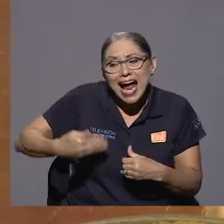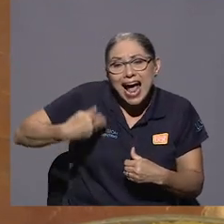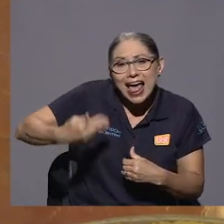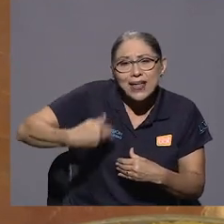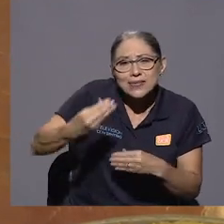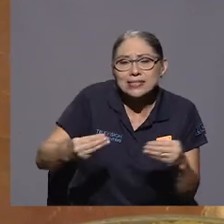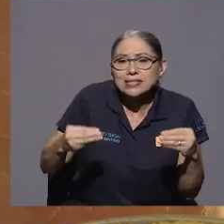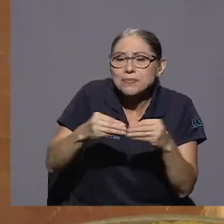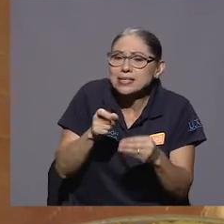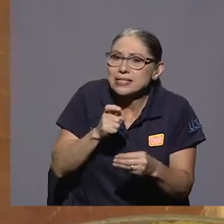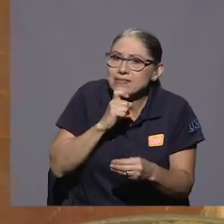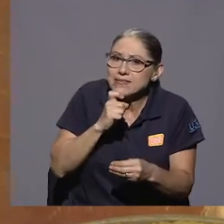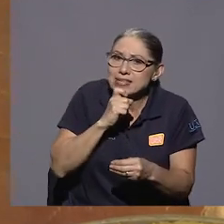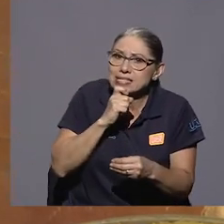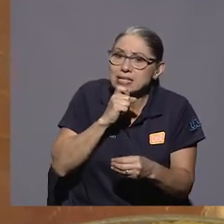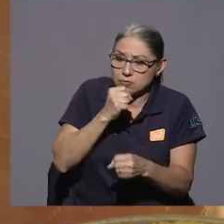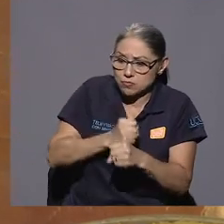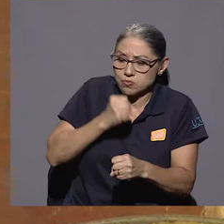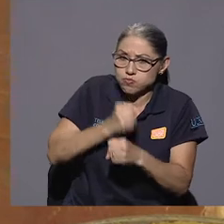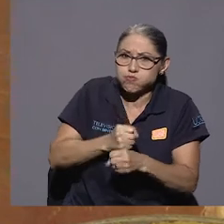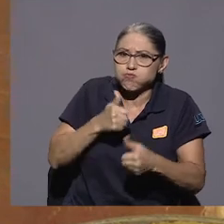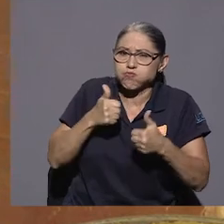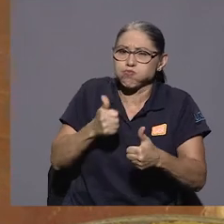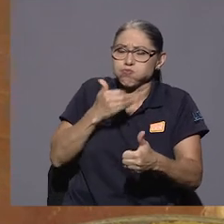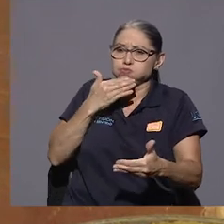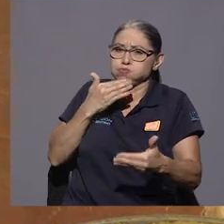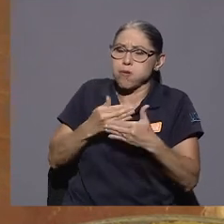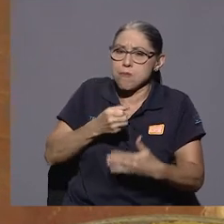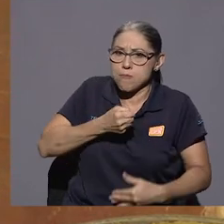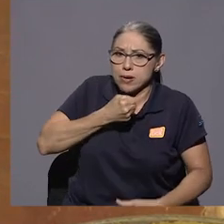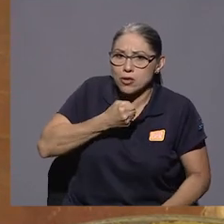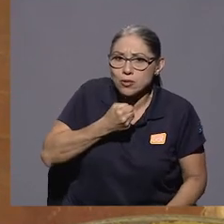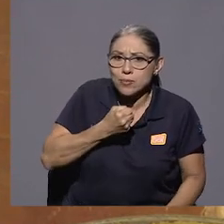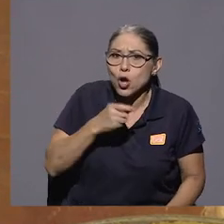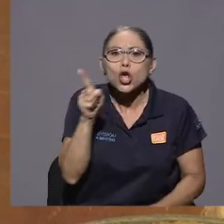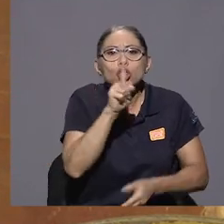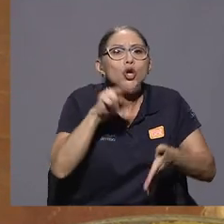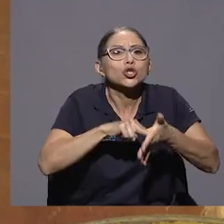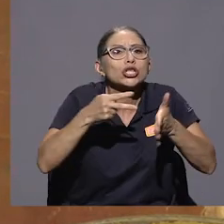no porque los medios o porque los profesionales tengan